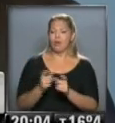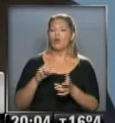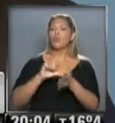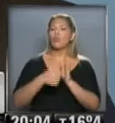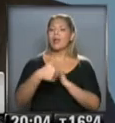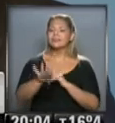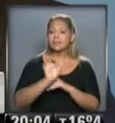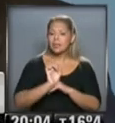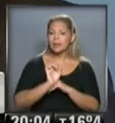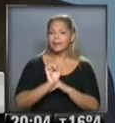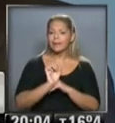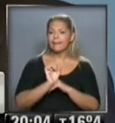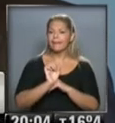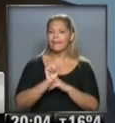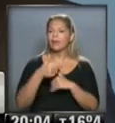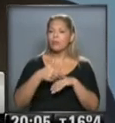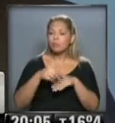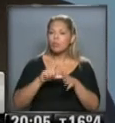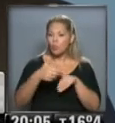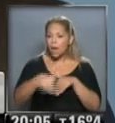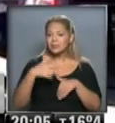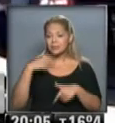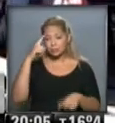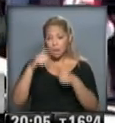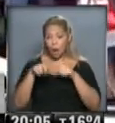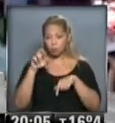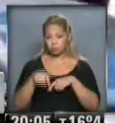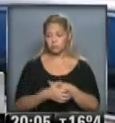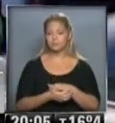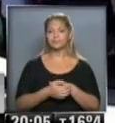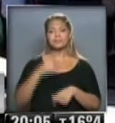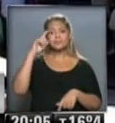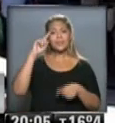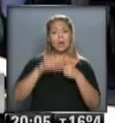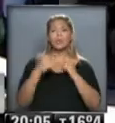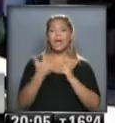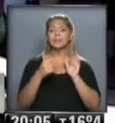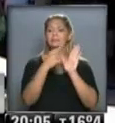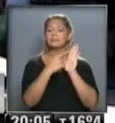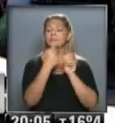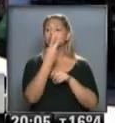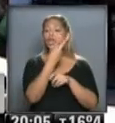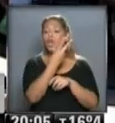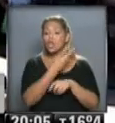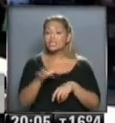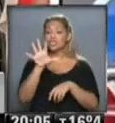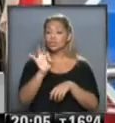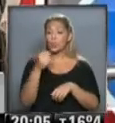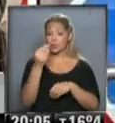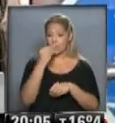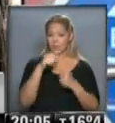durante todo el tiempo que dure la presente iniciativa. El acuerdo contiene 250 alimentos, 50